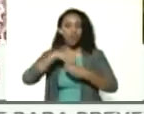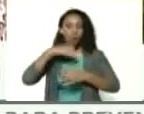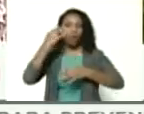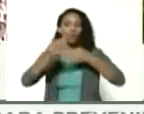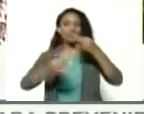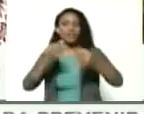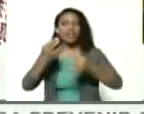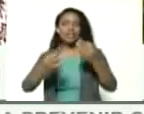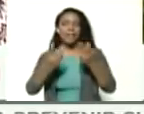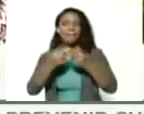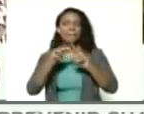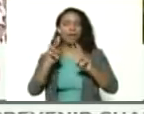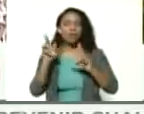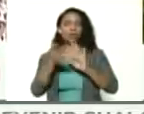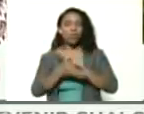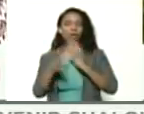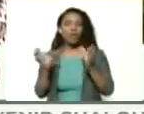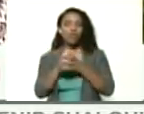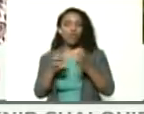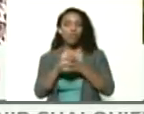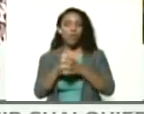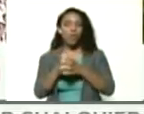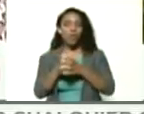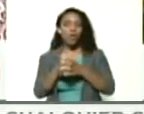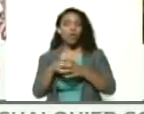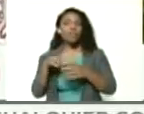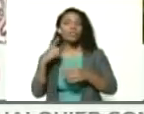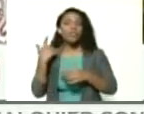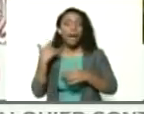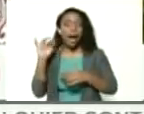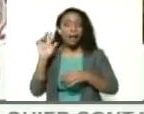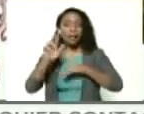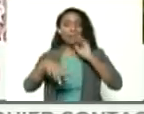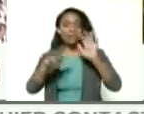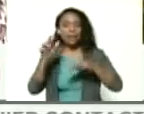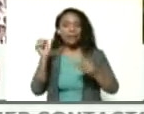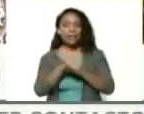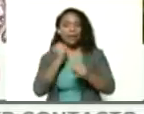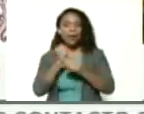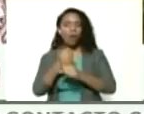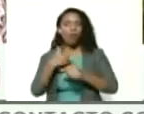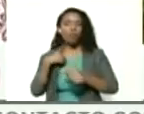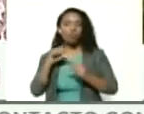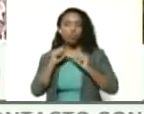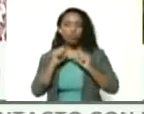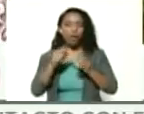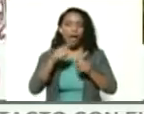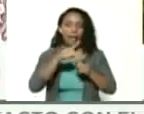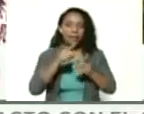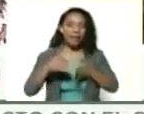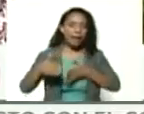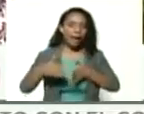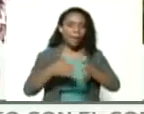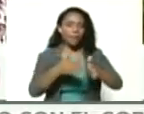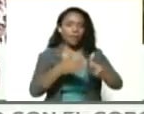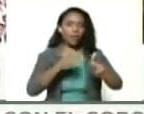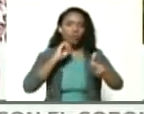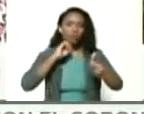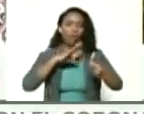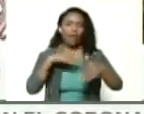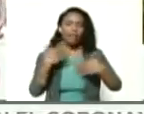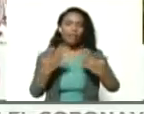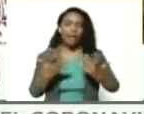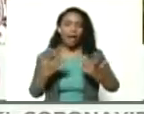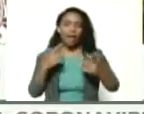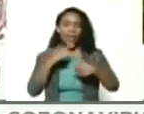Justicia, como parte de la comisión, tiene 13 obras. Vamos a seguir esa ruta histórica